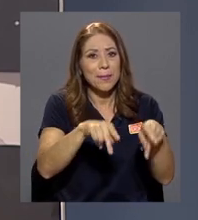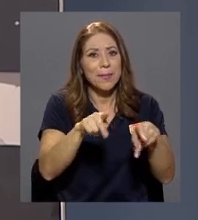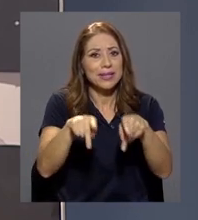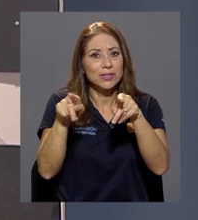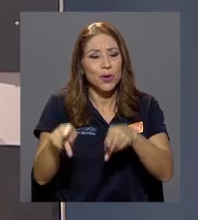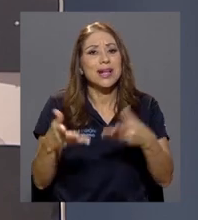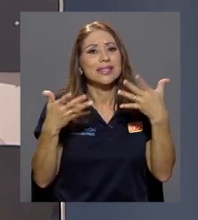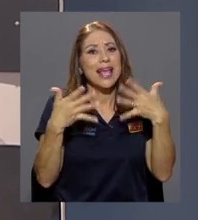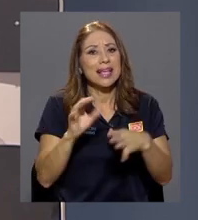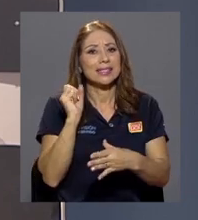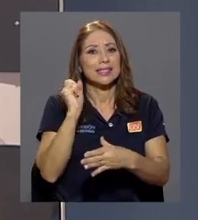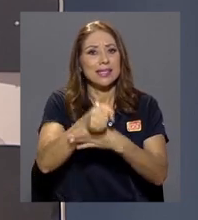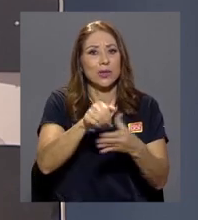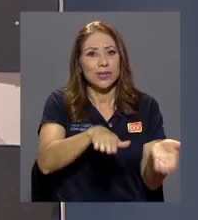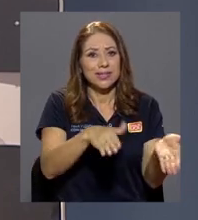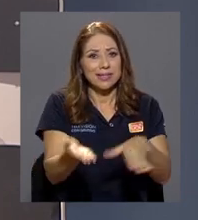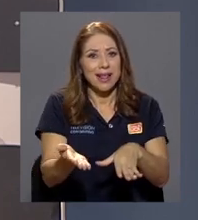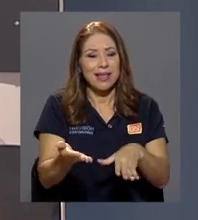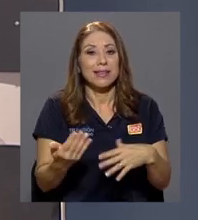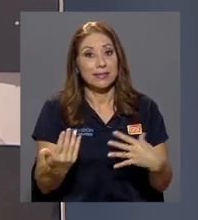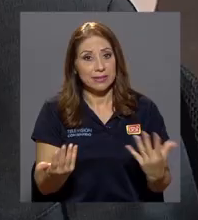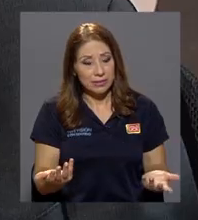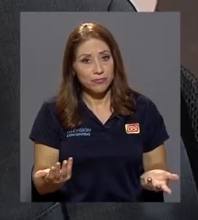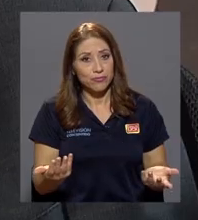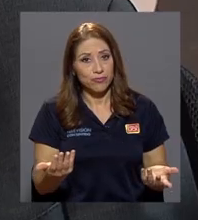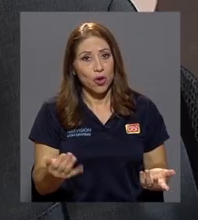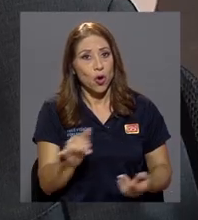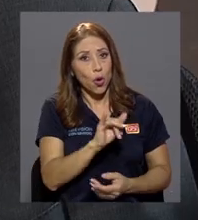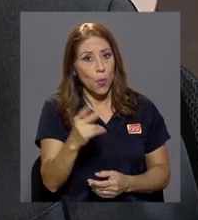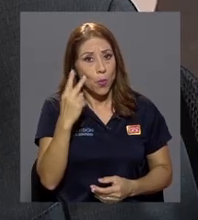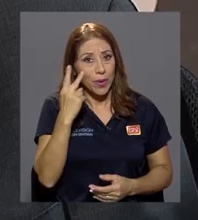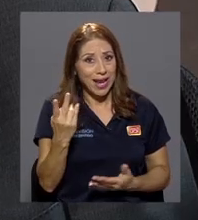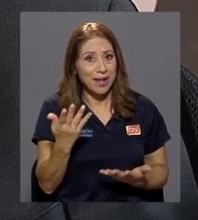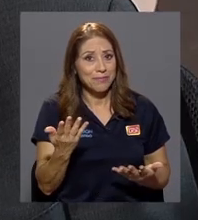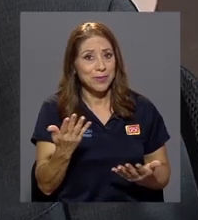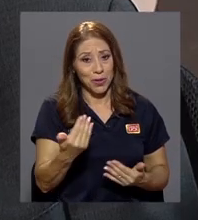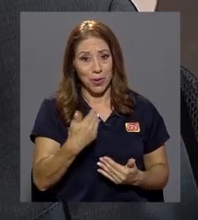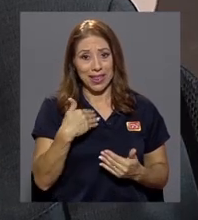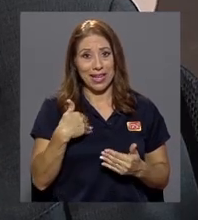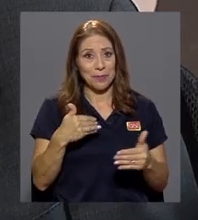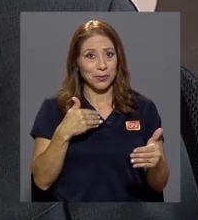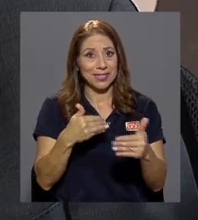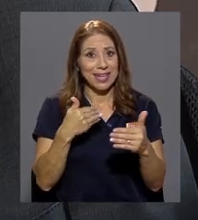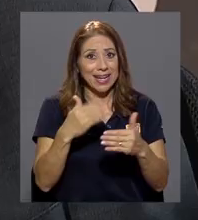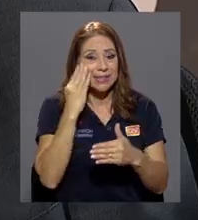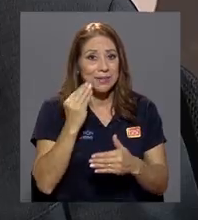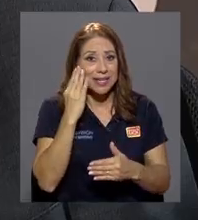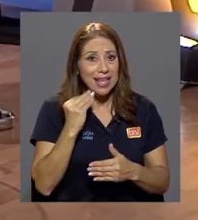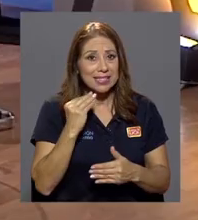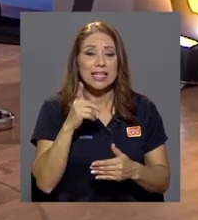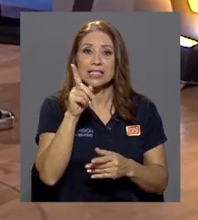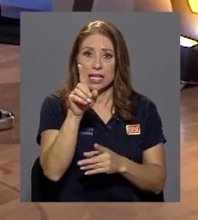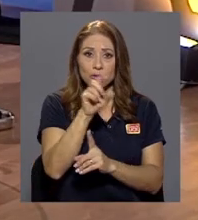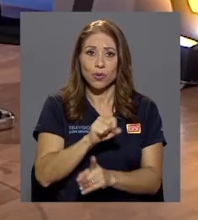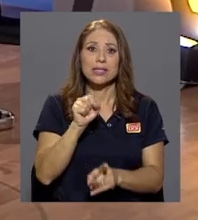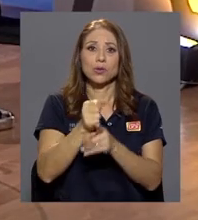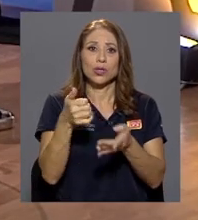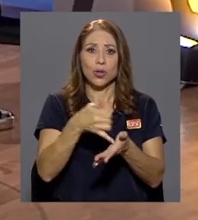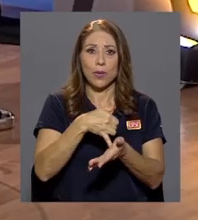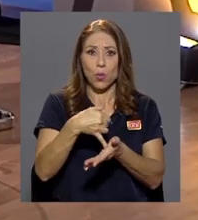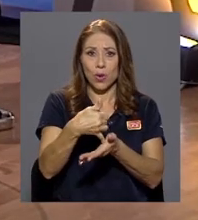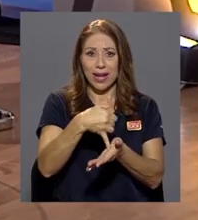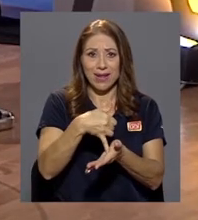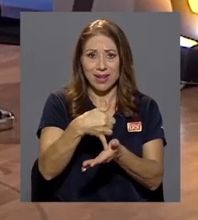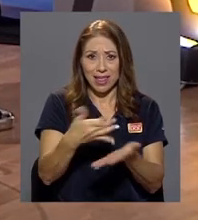que han sido asesinadas como verá el entremés que tenemos de frente pone en una situación de vulnerabilidad